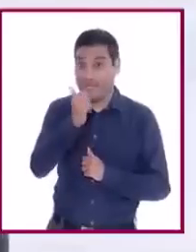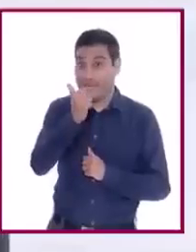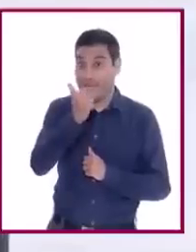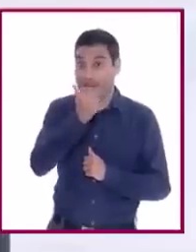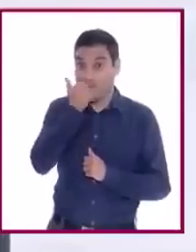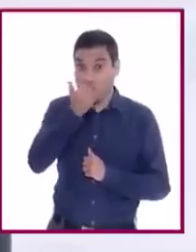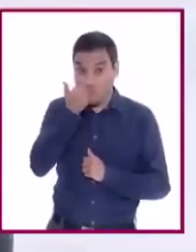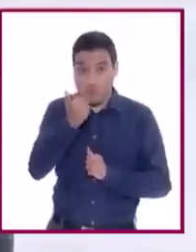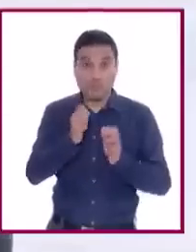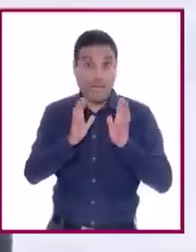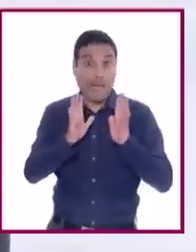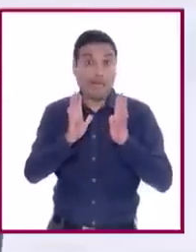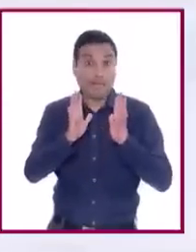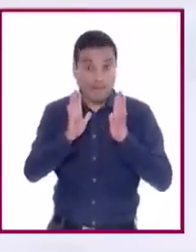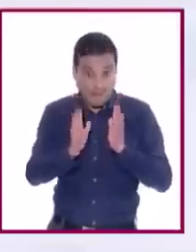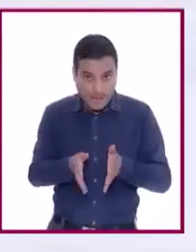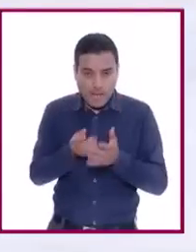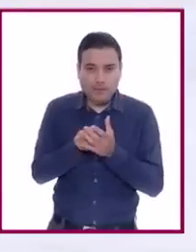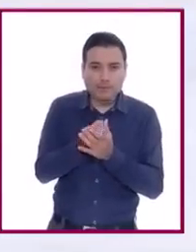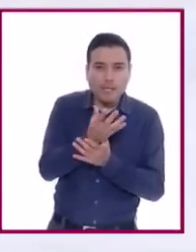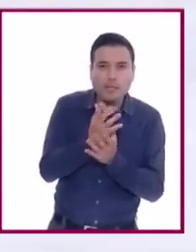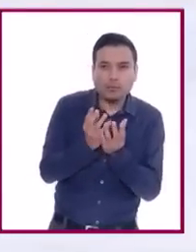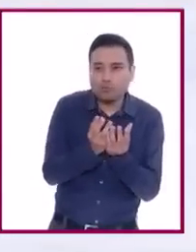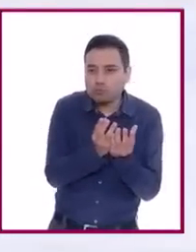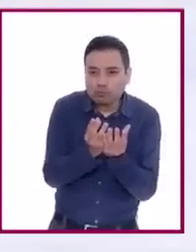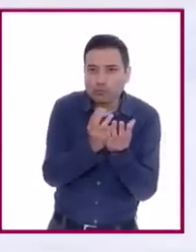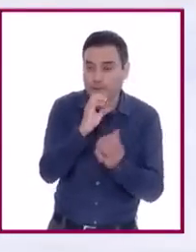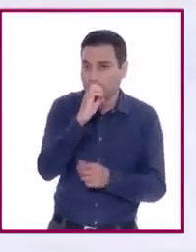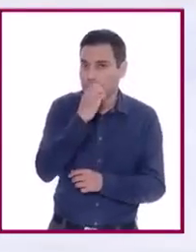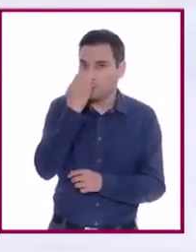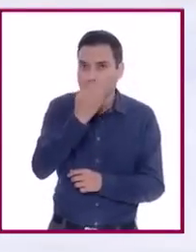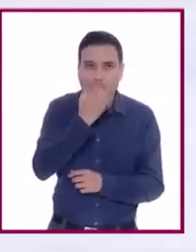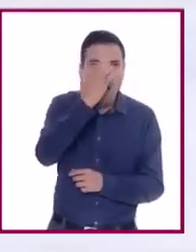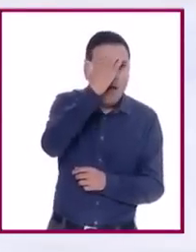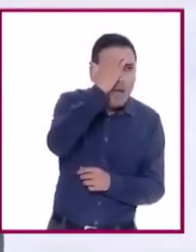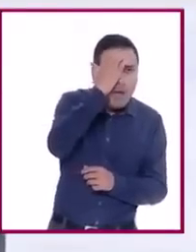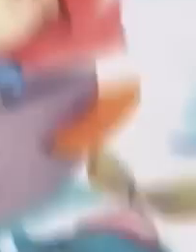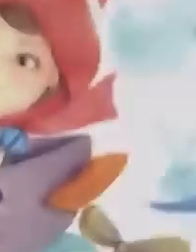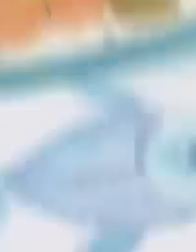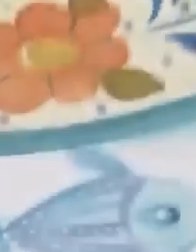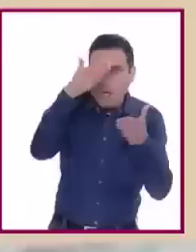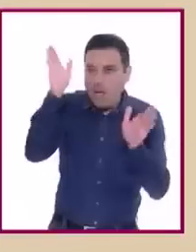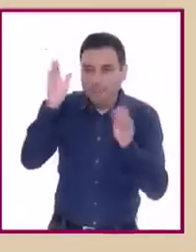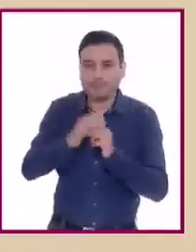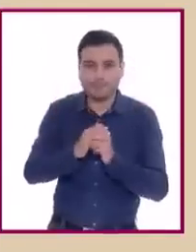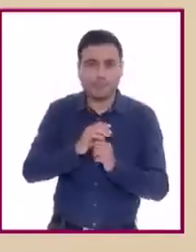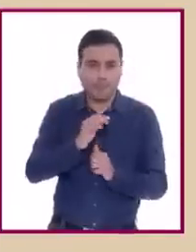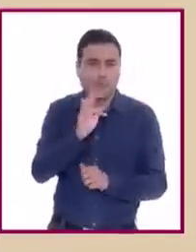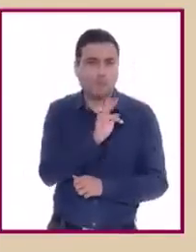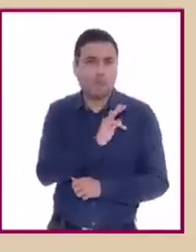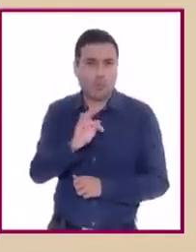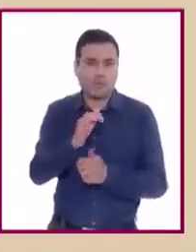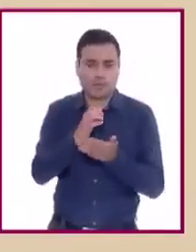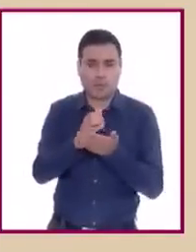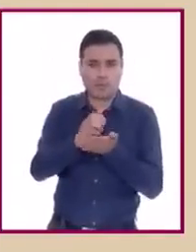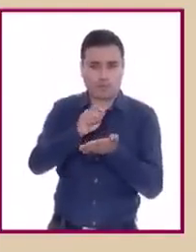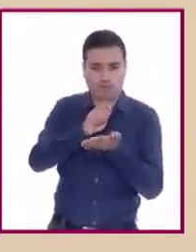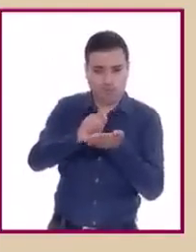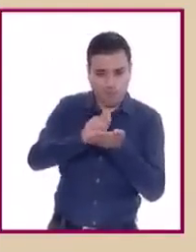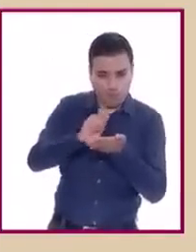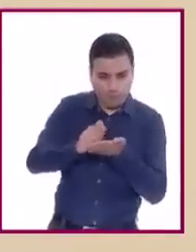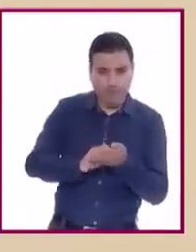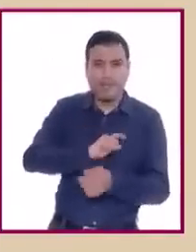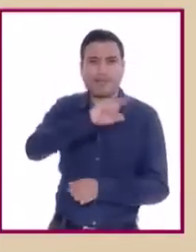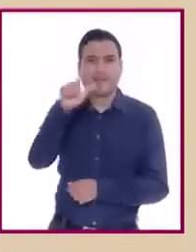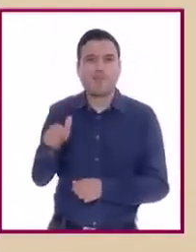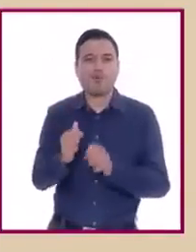entorno escolar escriben en su libro y después en unas manos de papel tres deseos tres